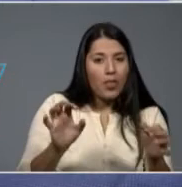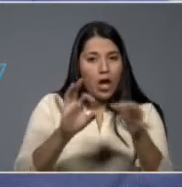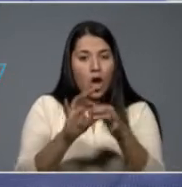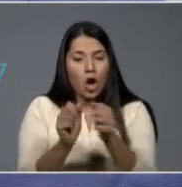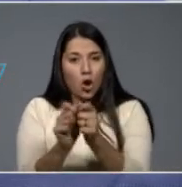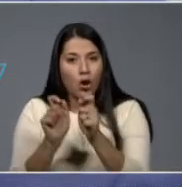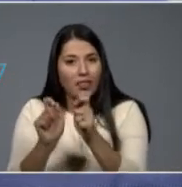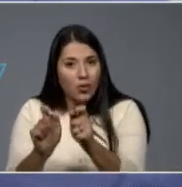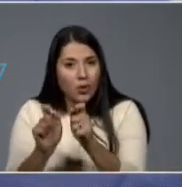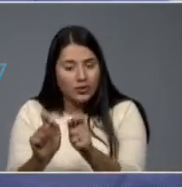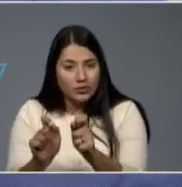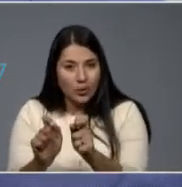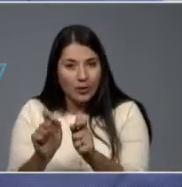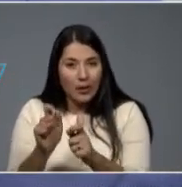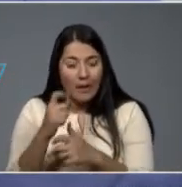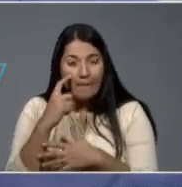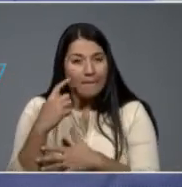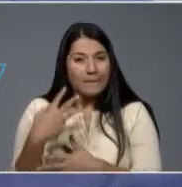una vivencia